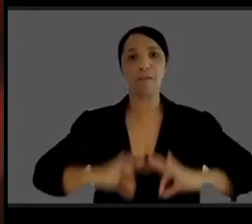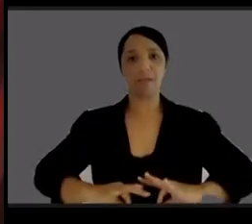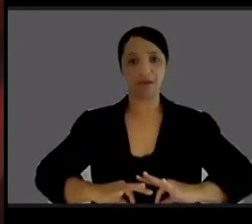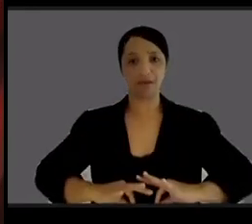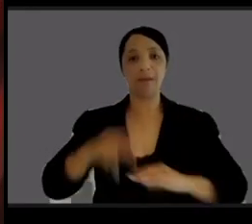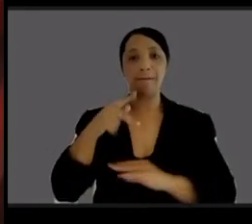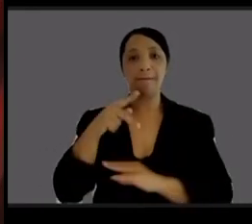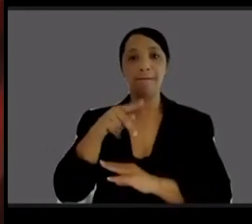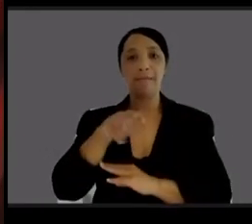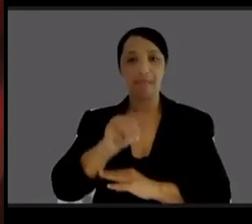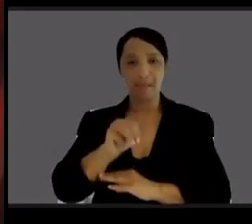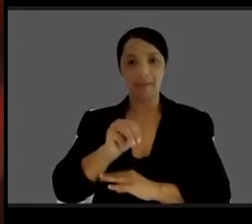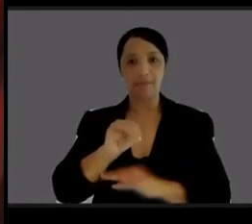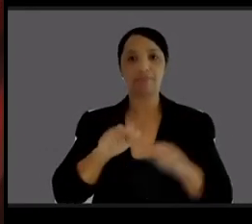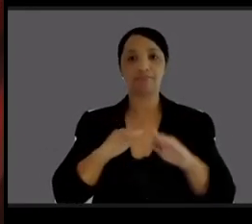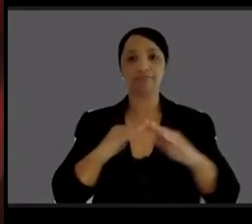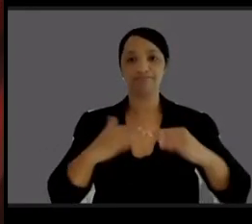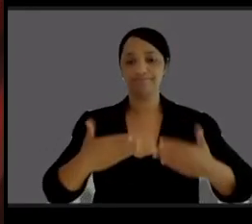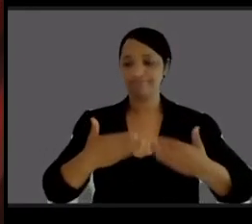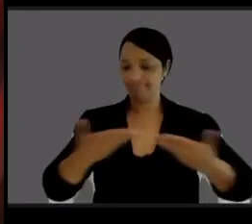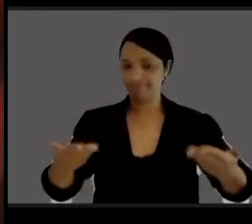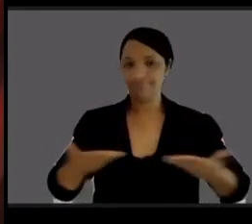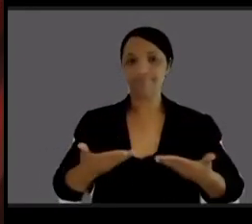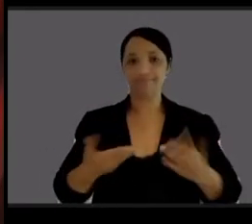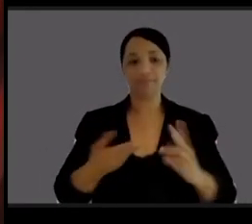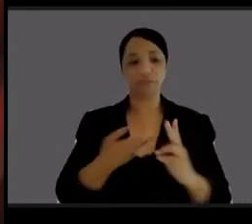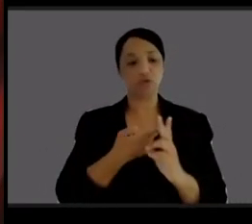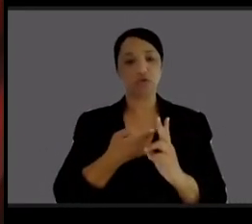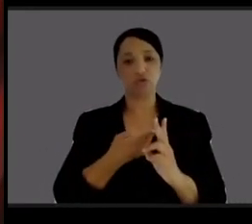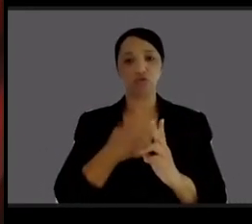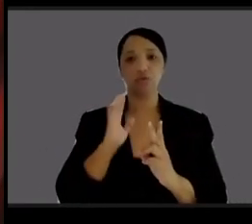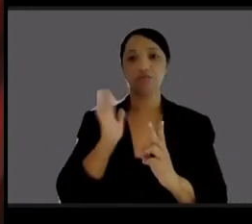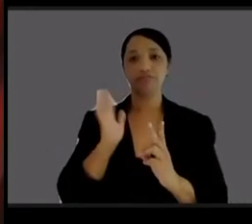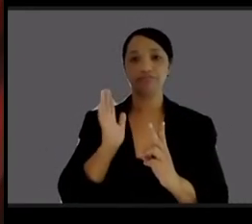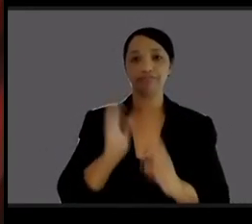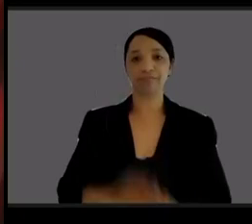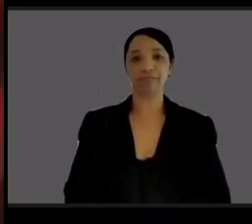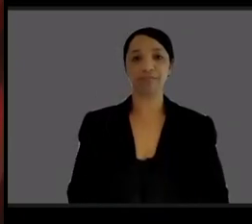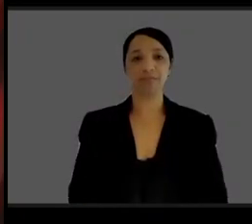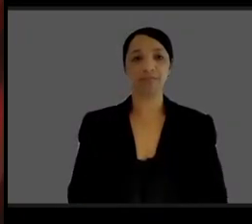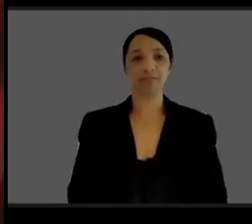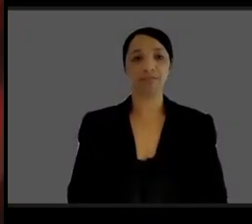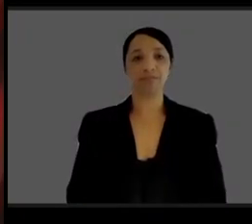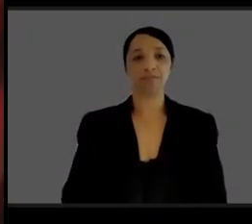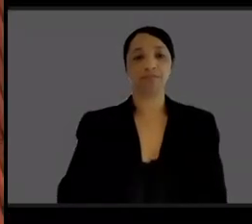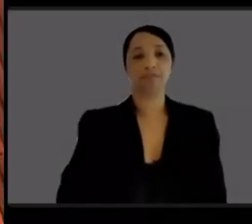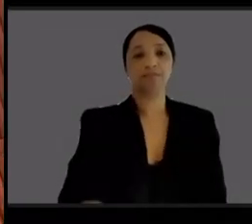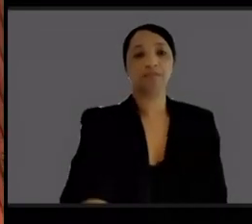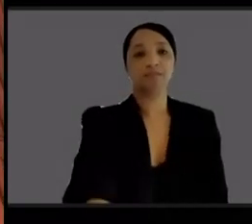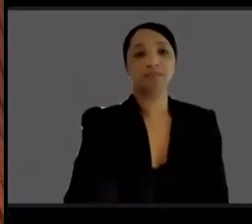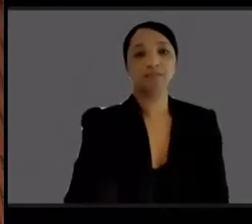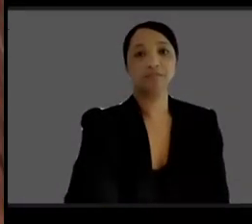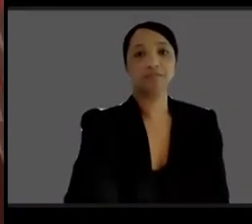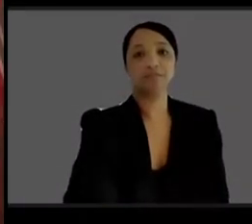el escenario. Por favor, démosle la bienvenida al señor Lee y a su excelencia, el señor Kishida.